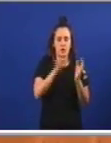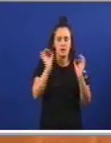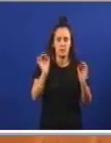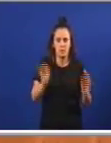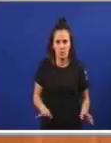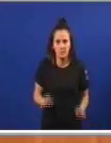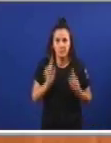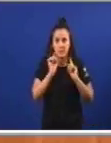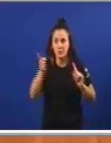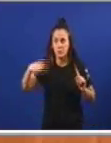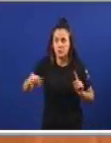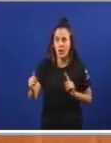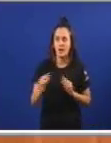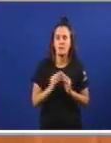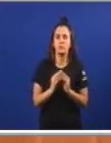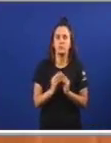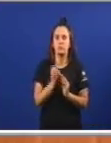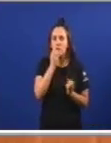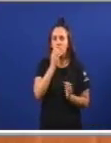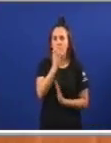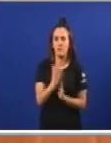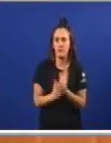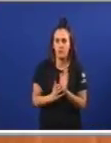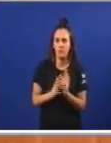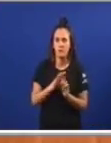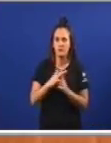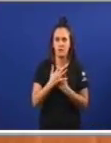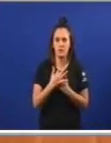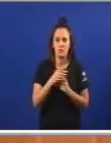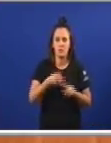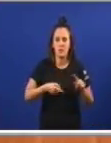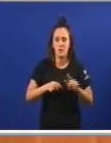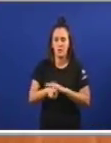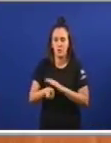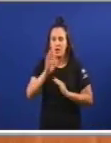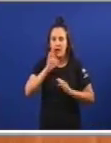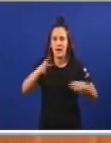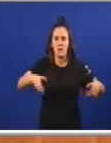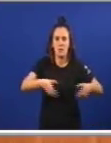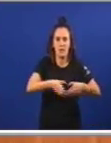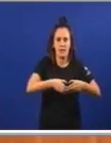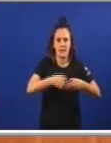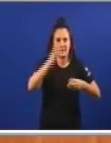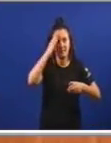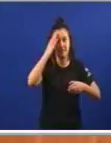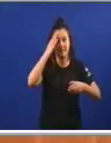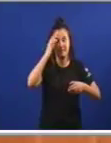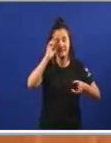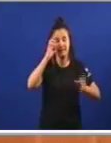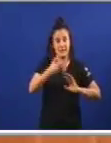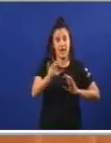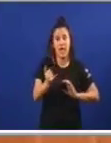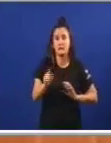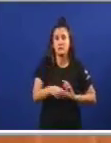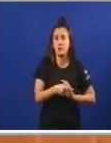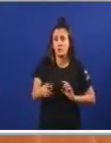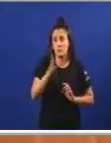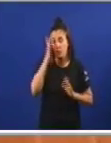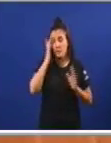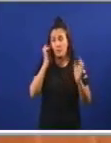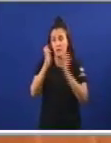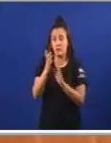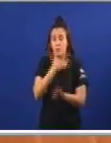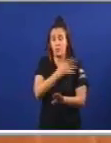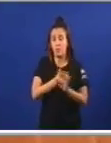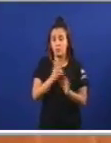Se teñen vostedes elaborado un informe sobre a situación dos medios e recursos nestas unidades de psiquiatría, porque imagino que despois destas